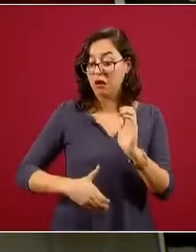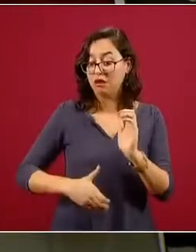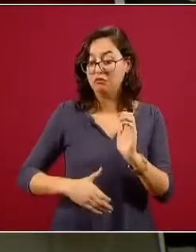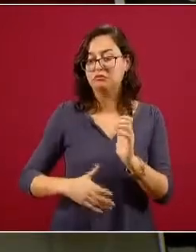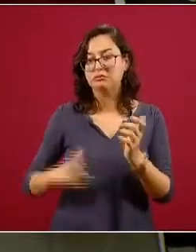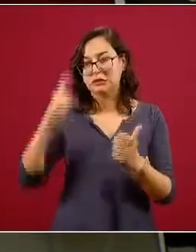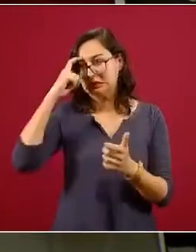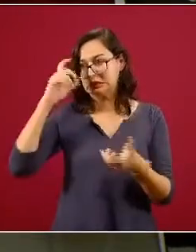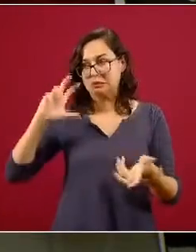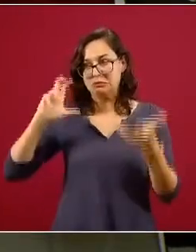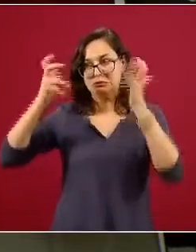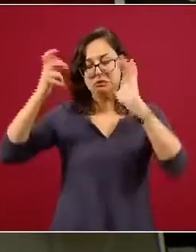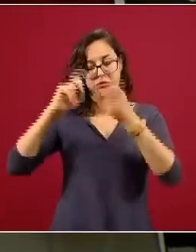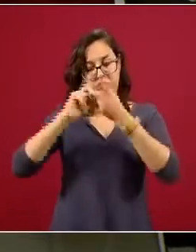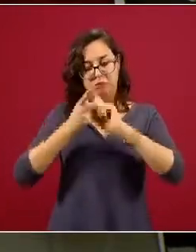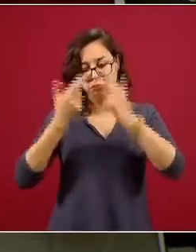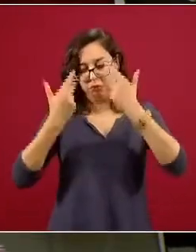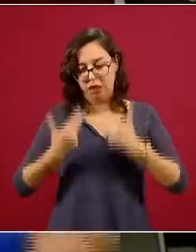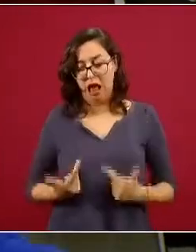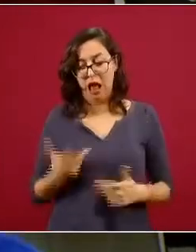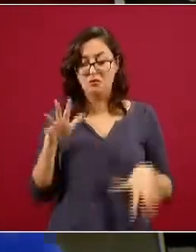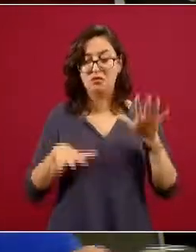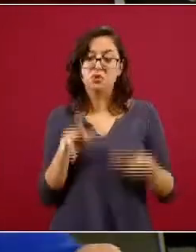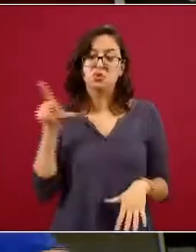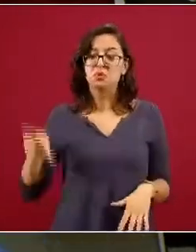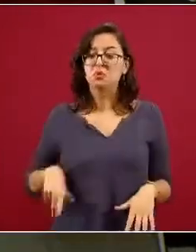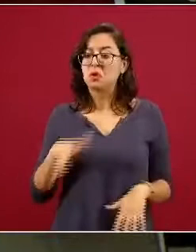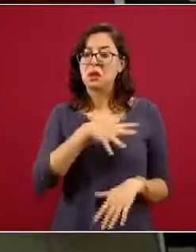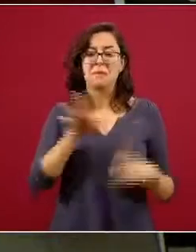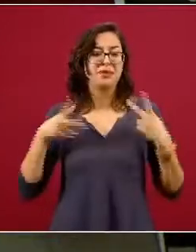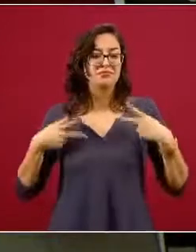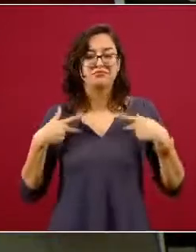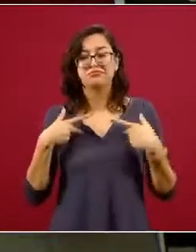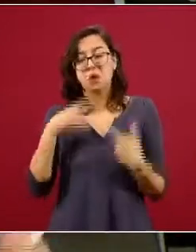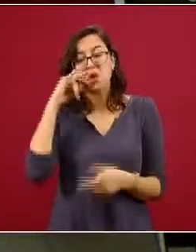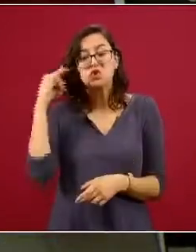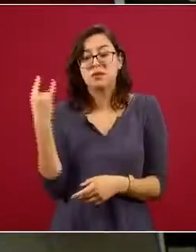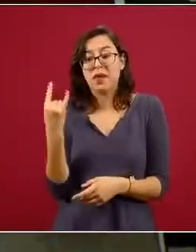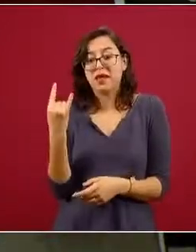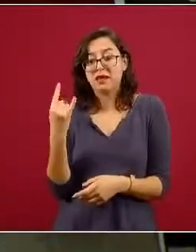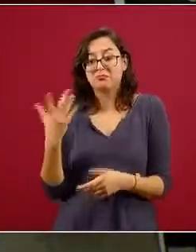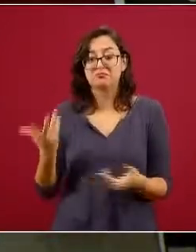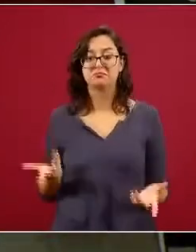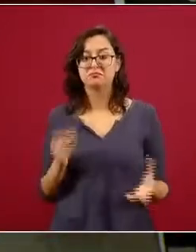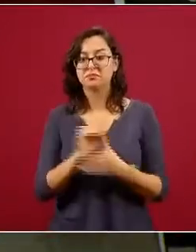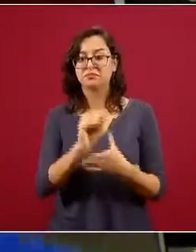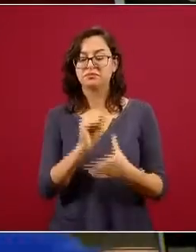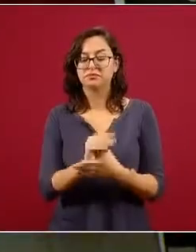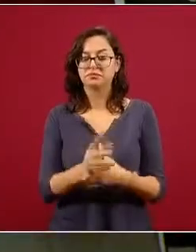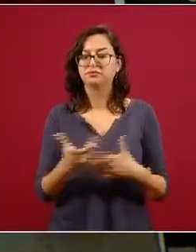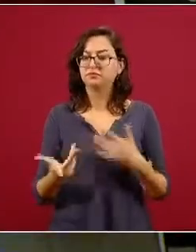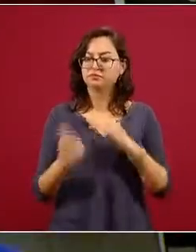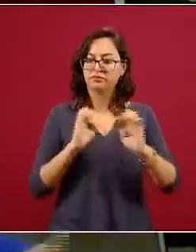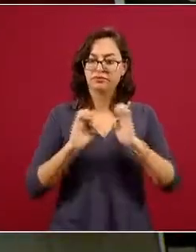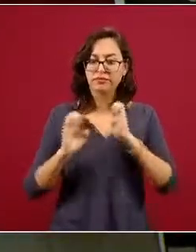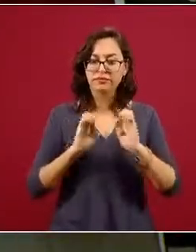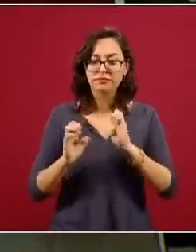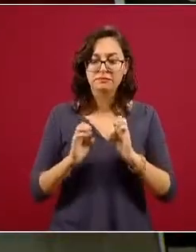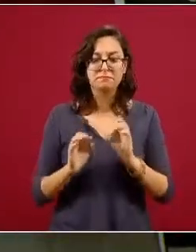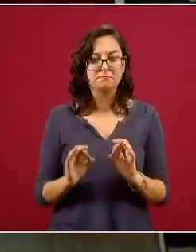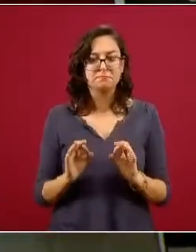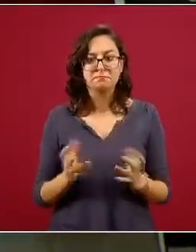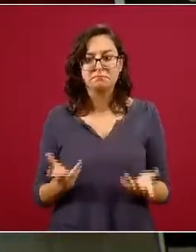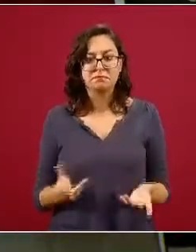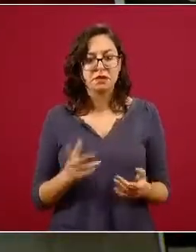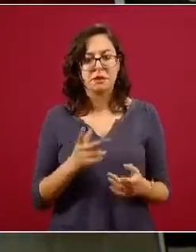pues generalmente eso es invisible para los gobiernos y en general para la sociedad, ¿no? Esa entrevista pues tuvo mucho eco porque mucha